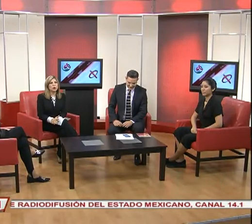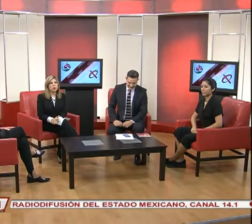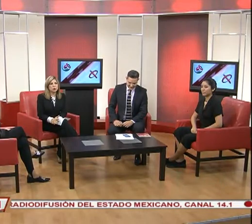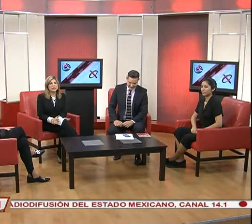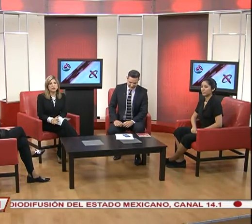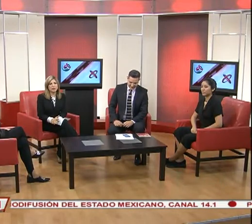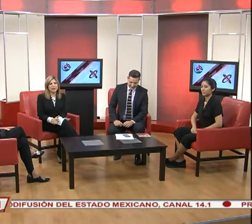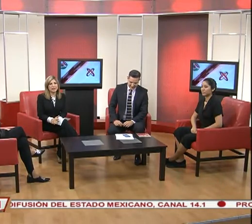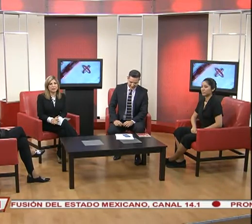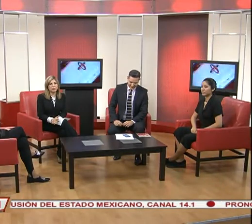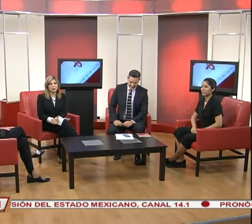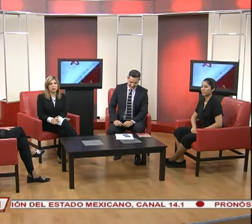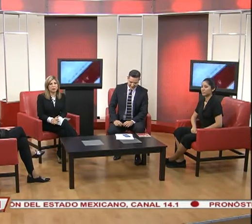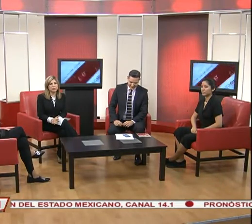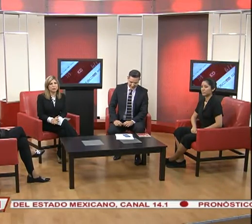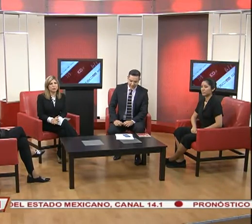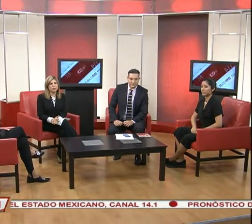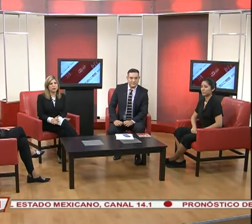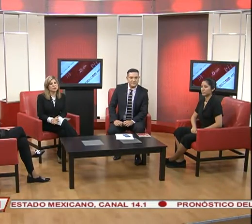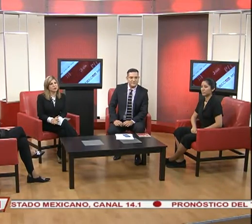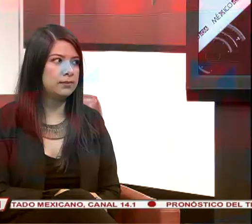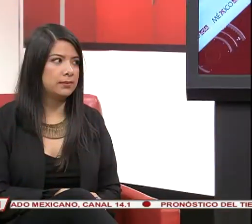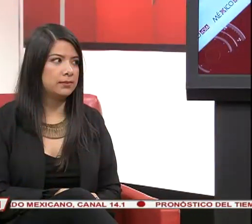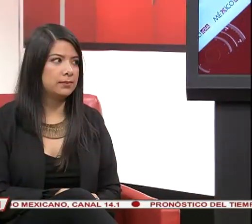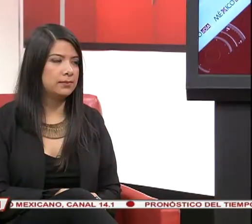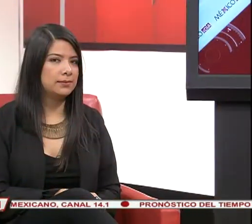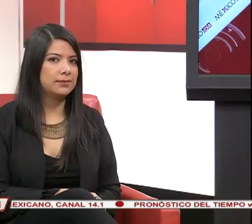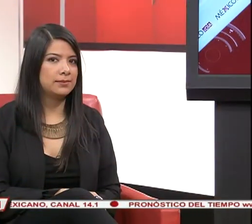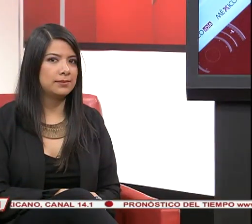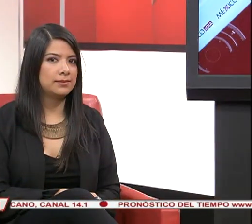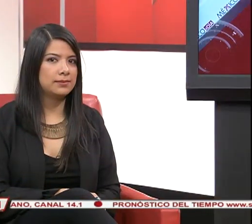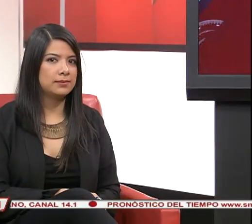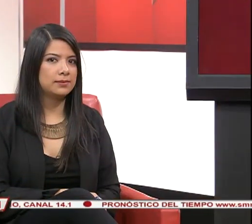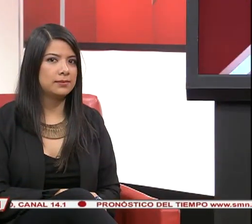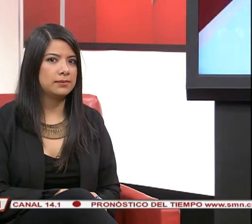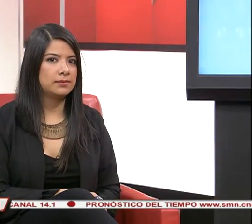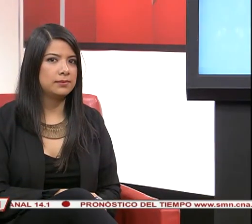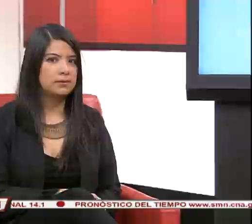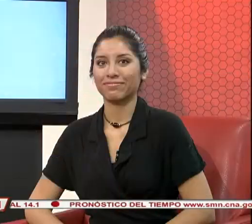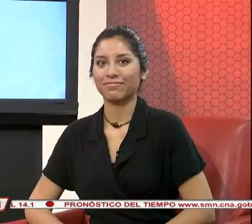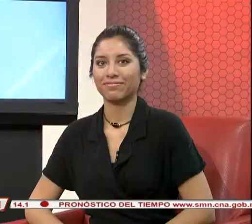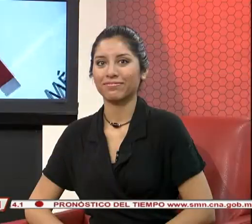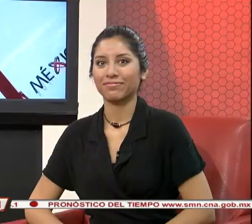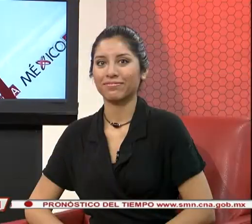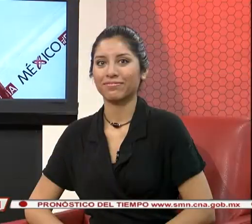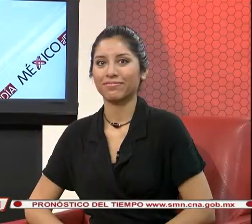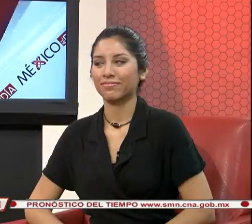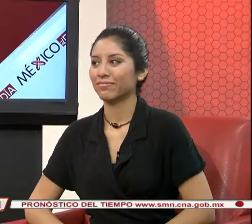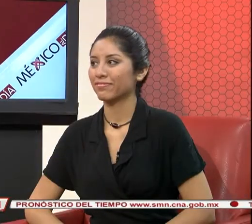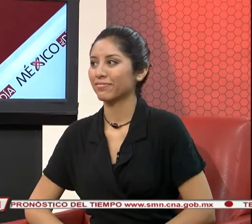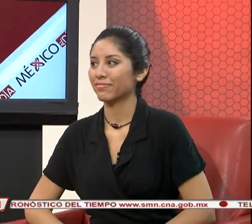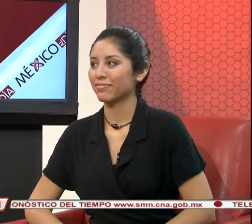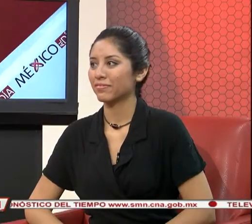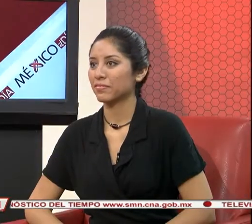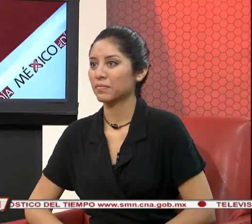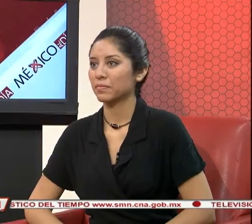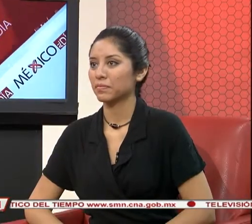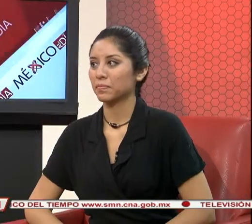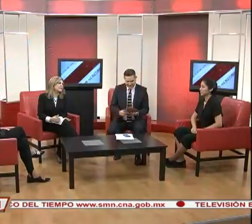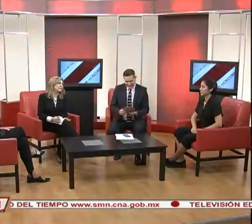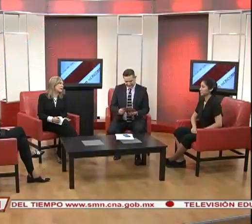Patiño. Juntas son el equipo curatorial, así se le llama, a cargo de la muestra Por los siglos de los siglos